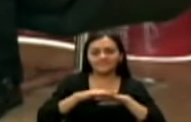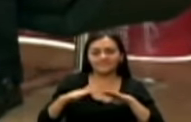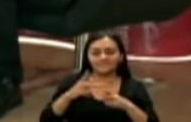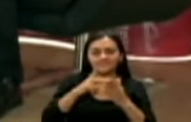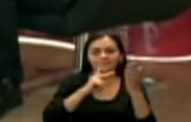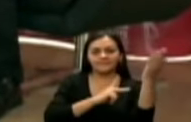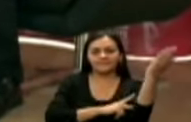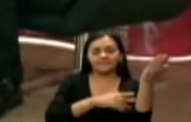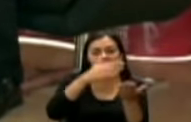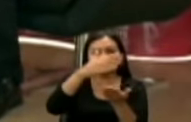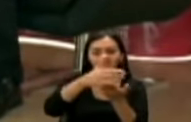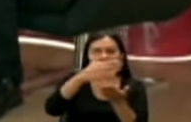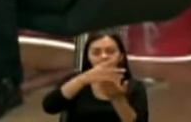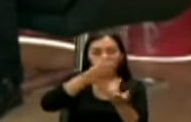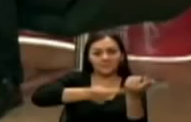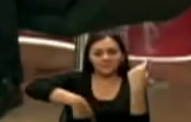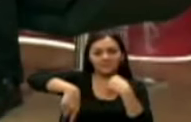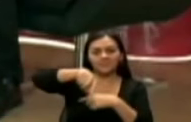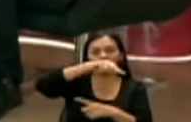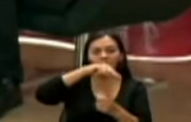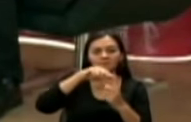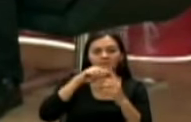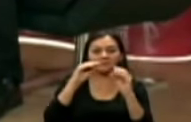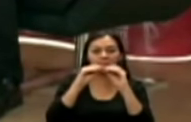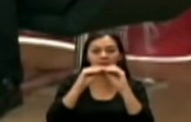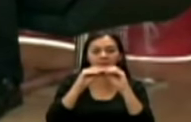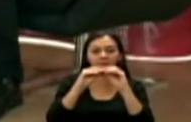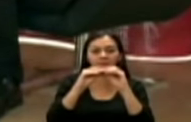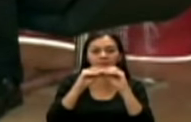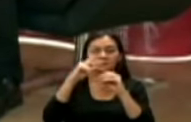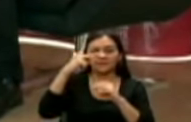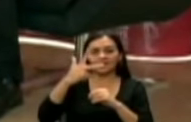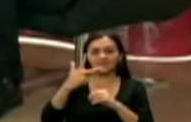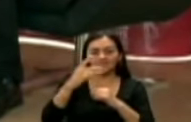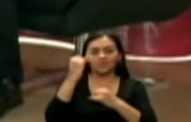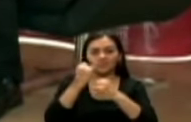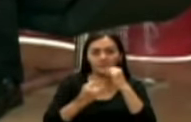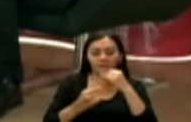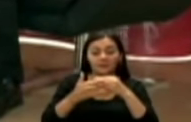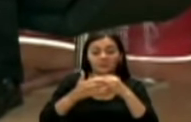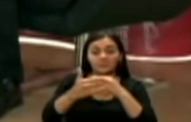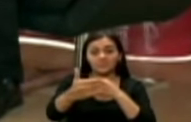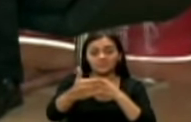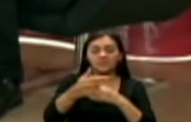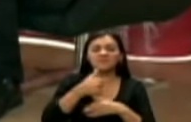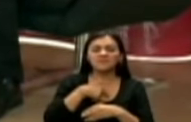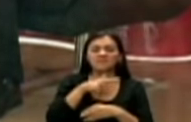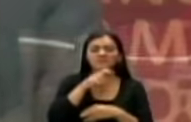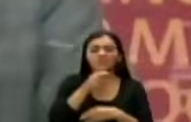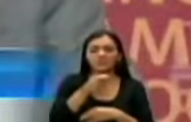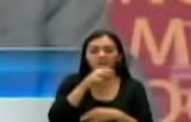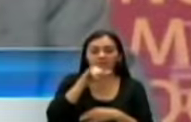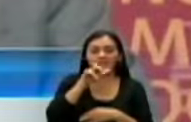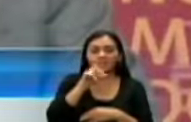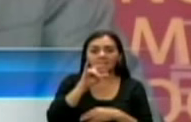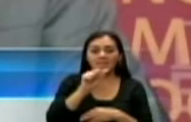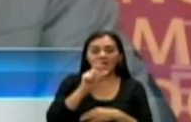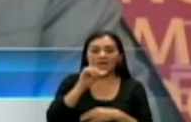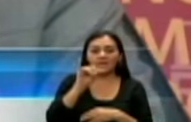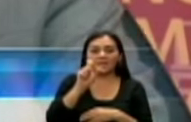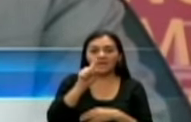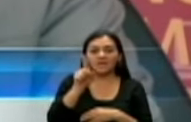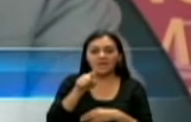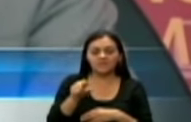programa. Vamos a hacer una pausa y regresaremos con el tercer bloque. Está con nosotros más adelante, o estará con nosotros Nidia Díaz. Ella